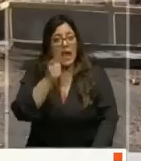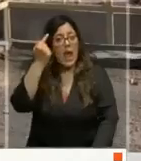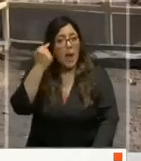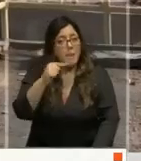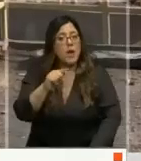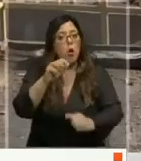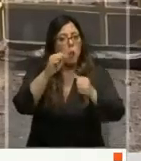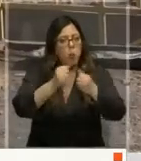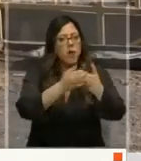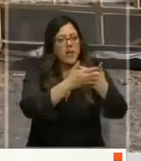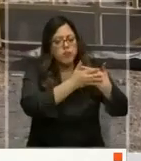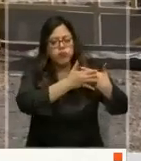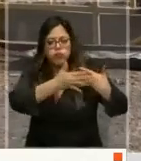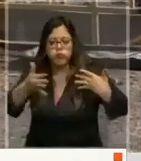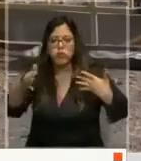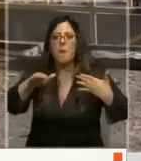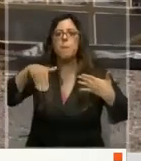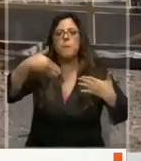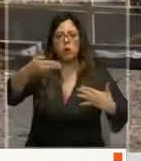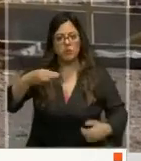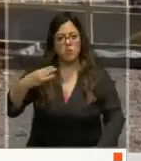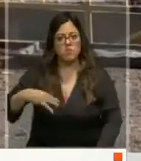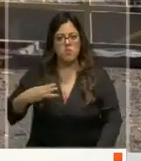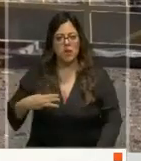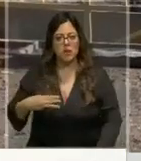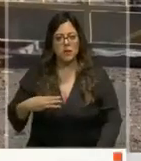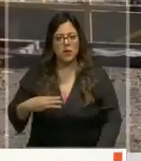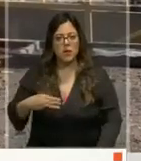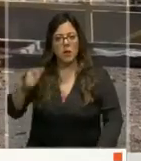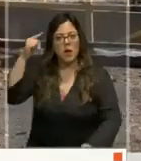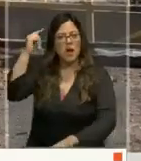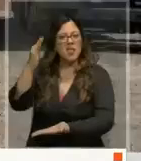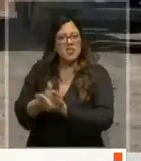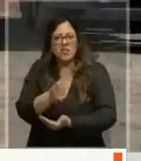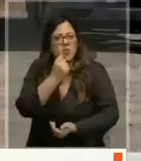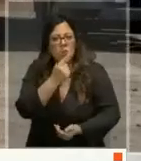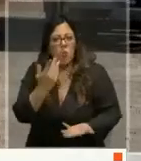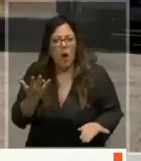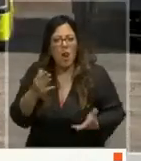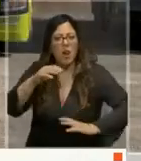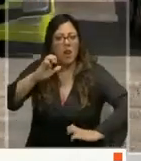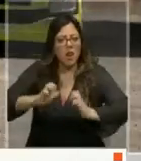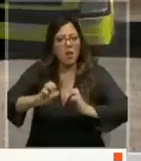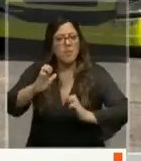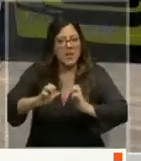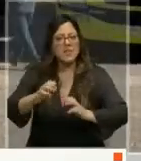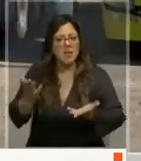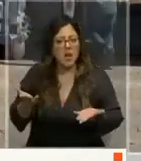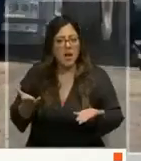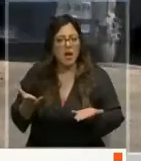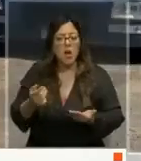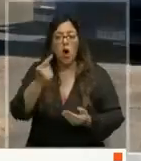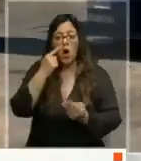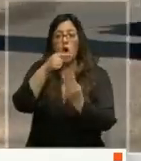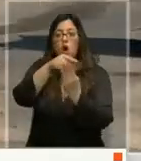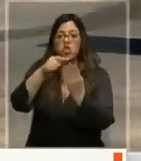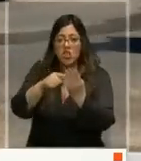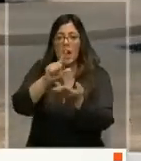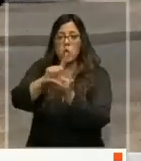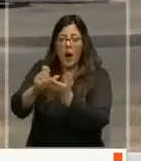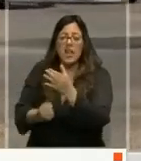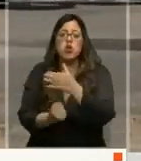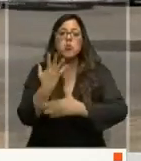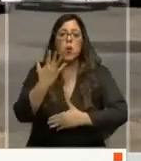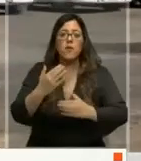incluso extenderse hasta el martes. ¿Cuáles son las medidas que están optando ahora desde la empresa sanitaria? Les comentaba, son 3 puntos más de rellenado de